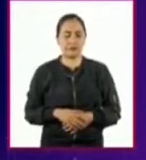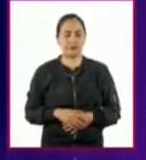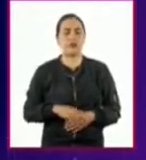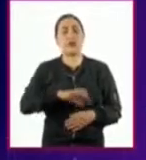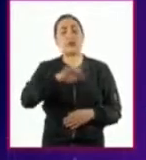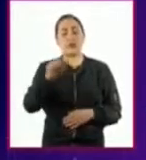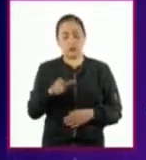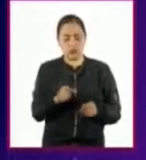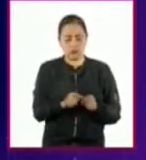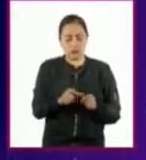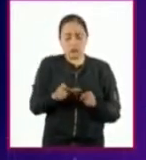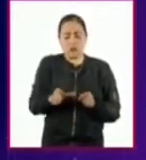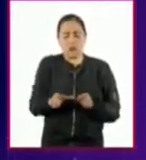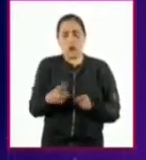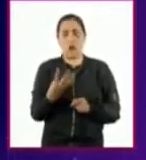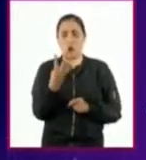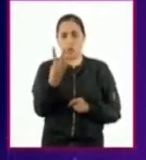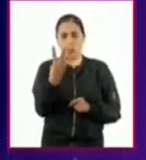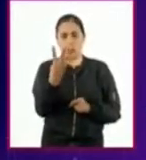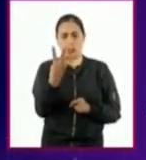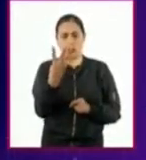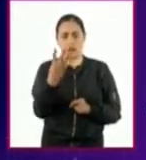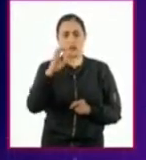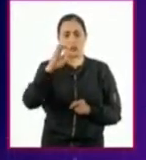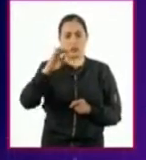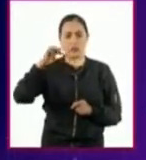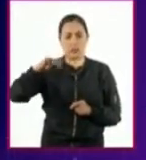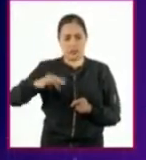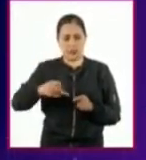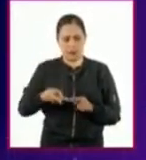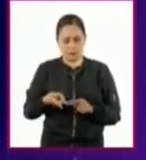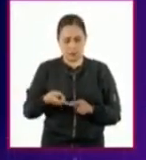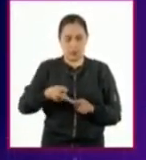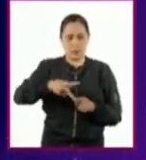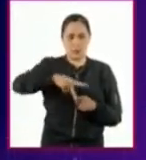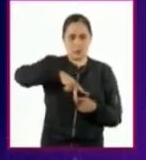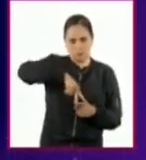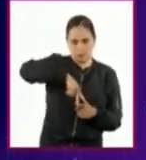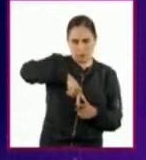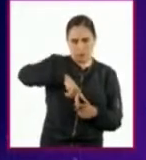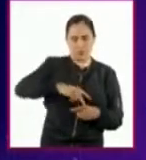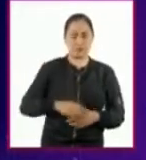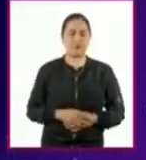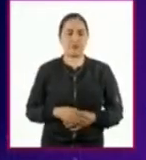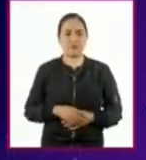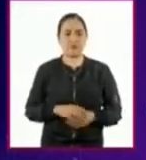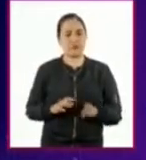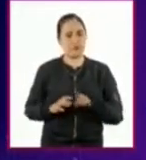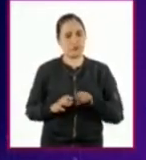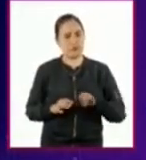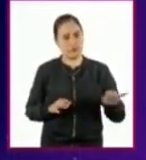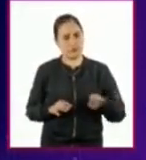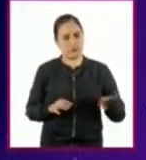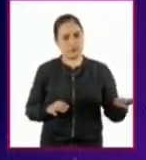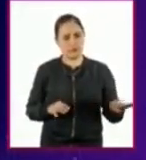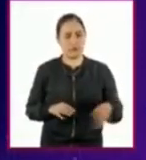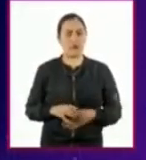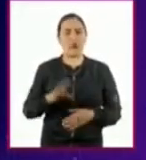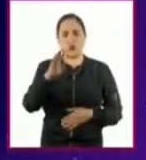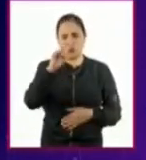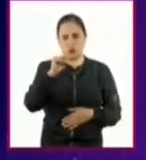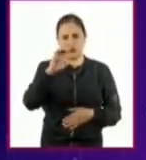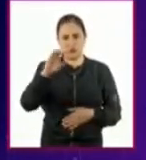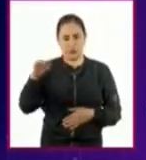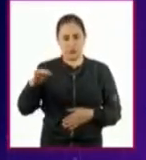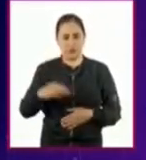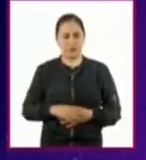compás a 4 centímetros y trazamos un arco de circunferencia desde el otro extremo del segmento de 9 centímetros.